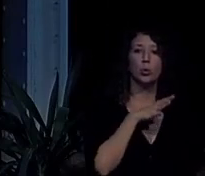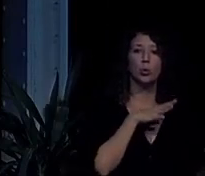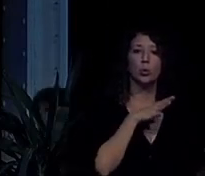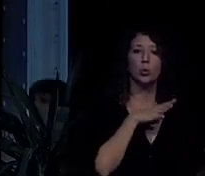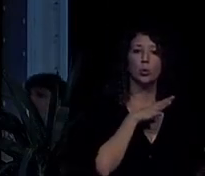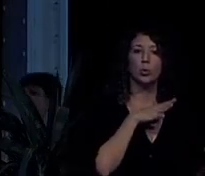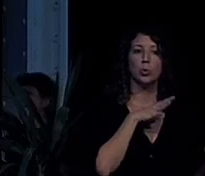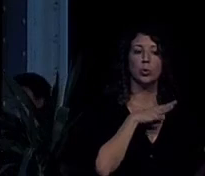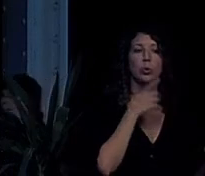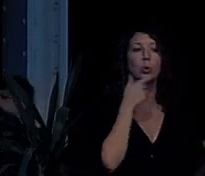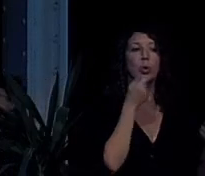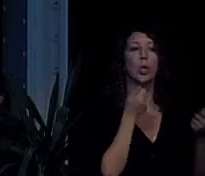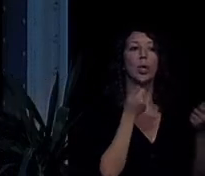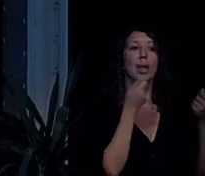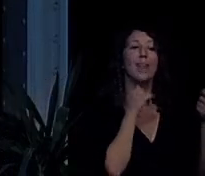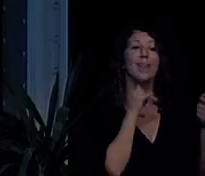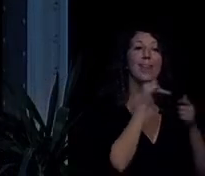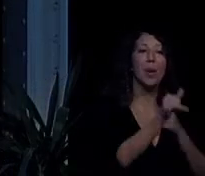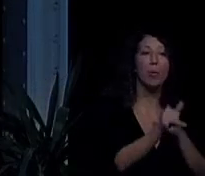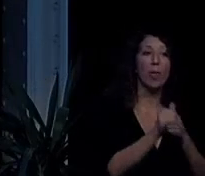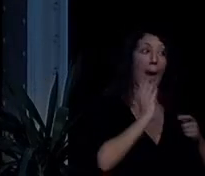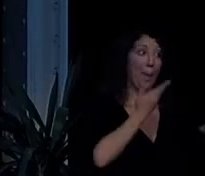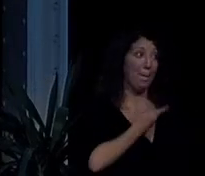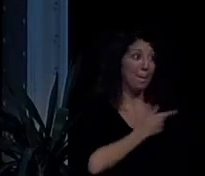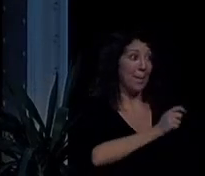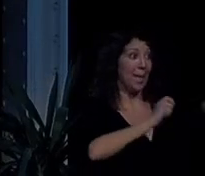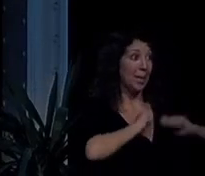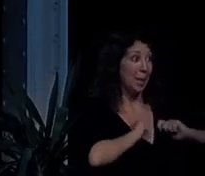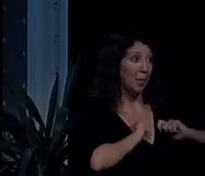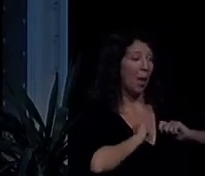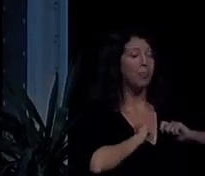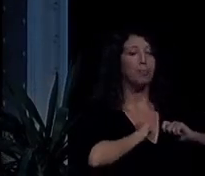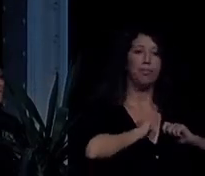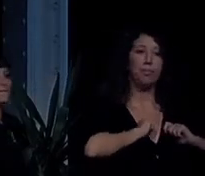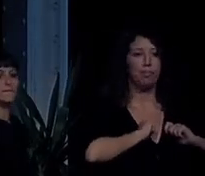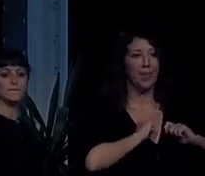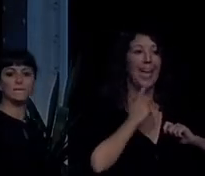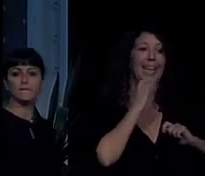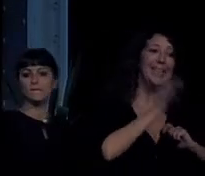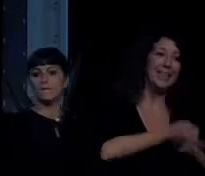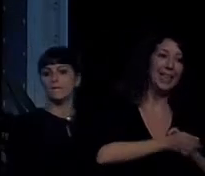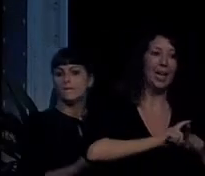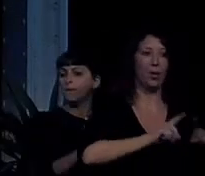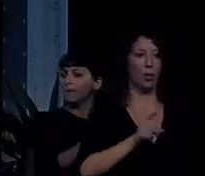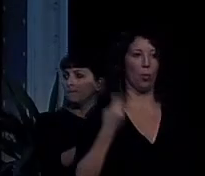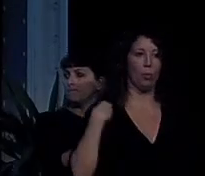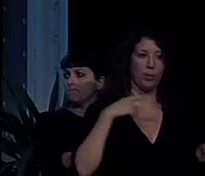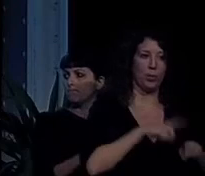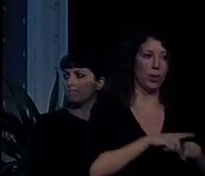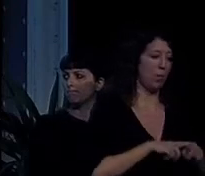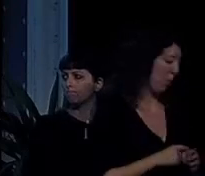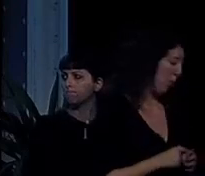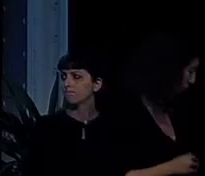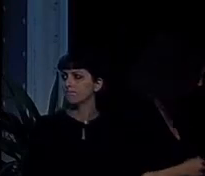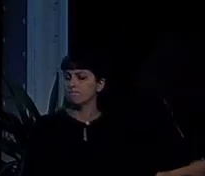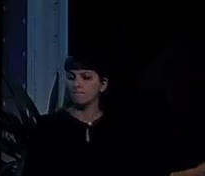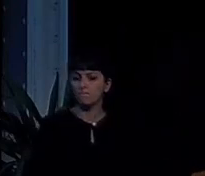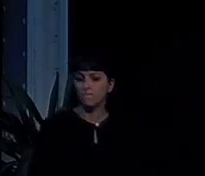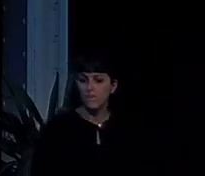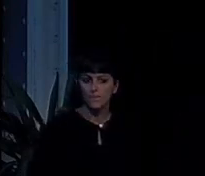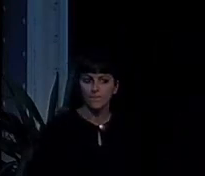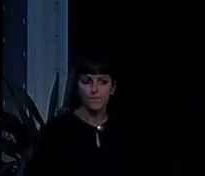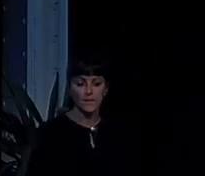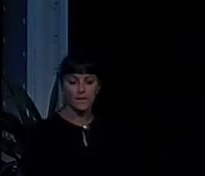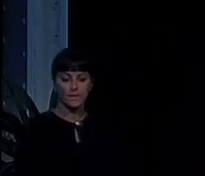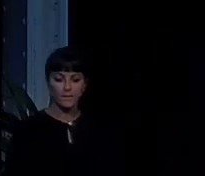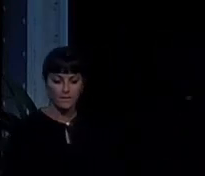de enumerarnos, o sea, denunciarnos como víctimas. Y yo me quedé un poco con la historia de sí, pero no. O sea, para empezar, es gracias al movimiento feminista, es